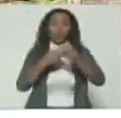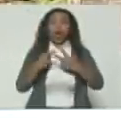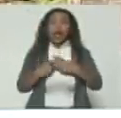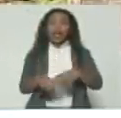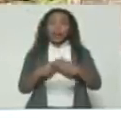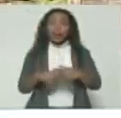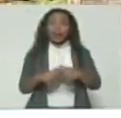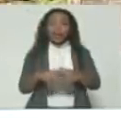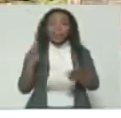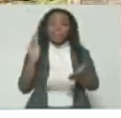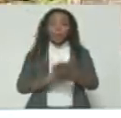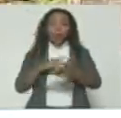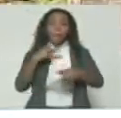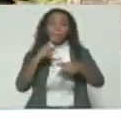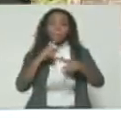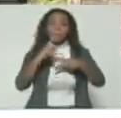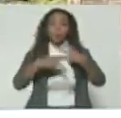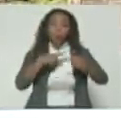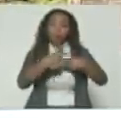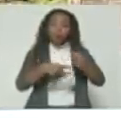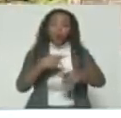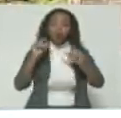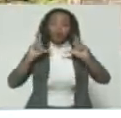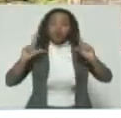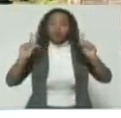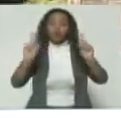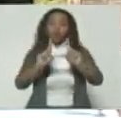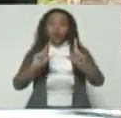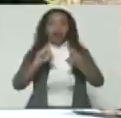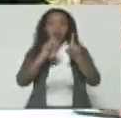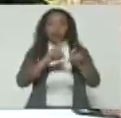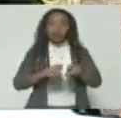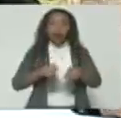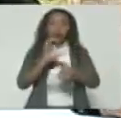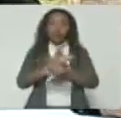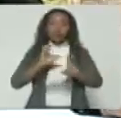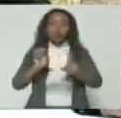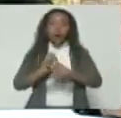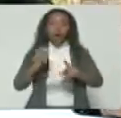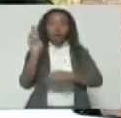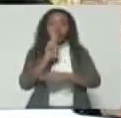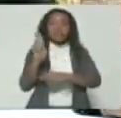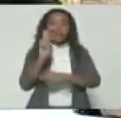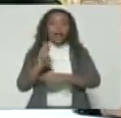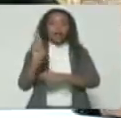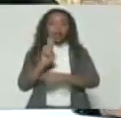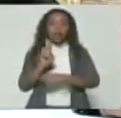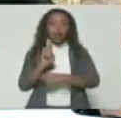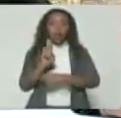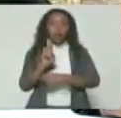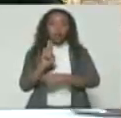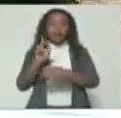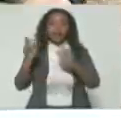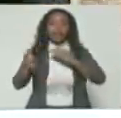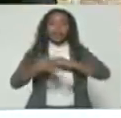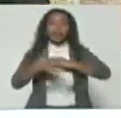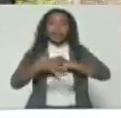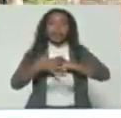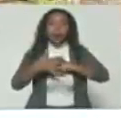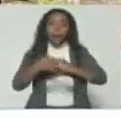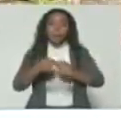implementos de producción local, y por supuesto la agricultura tradicional que sigue utilizando tecnología